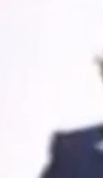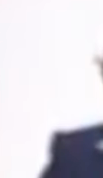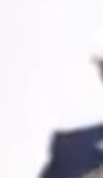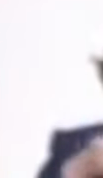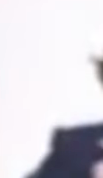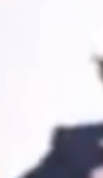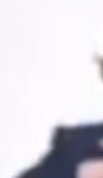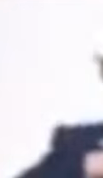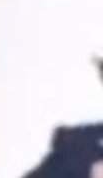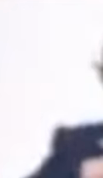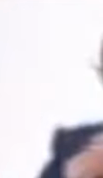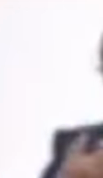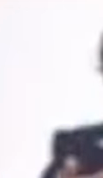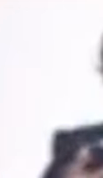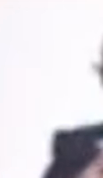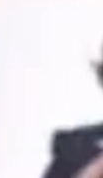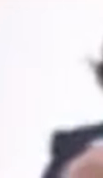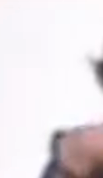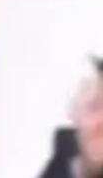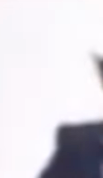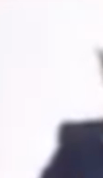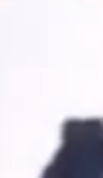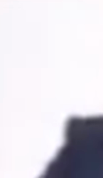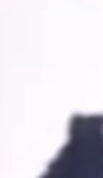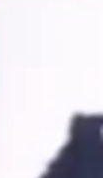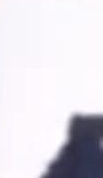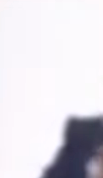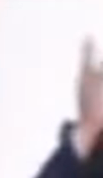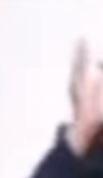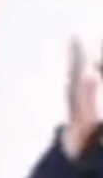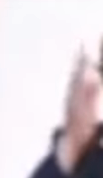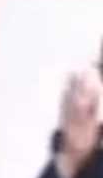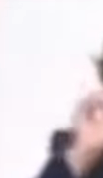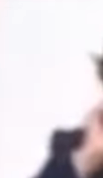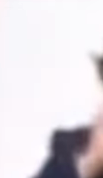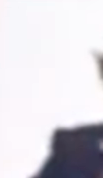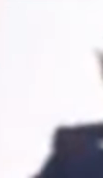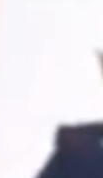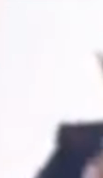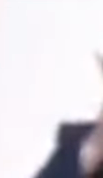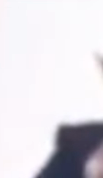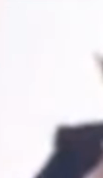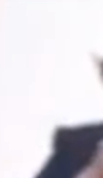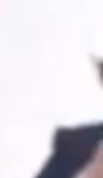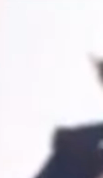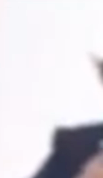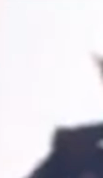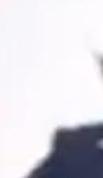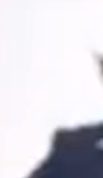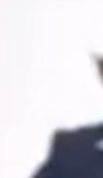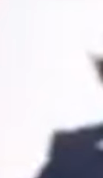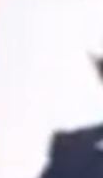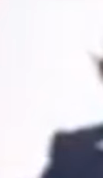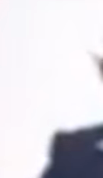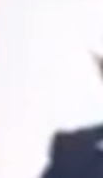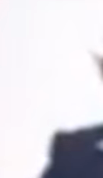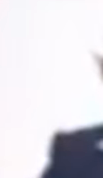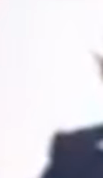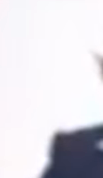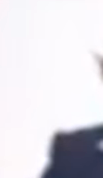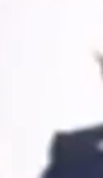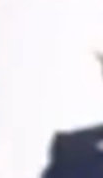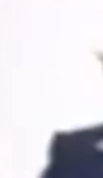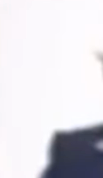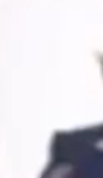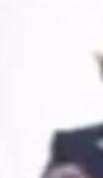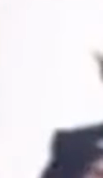Es lamentable que muchos se escuden en el discurso cínico y falso de la gobernabilidad, que